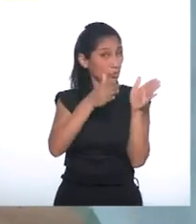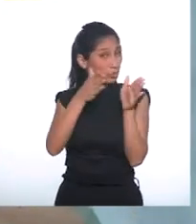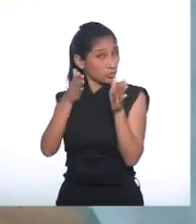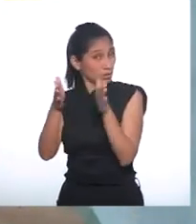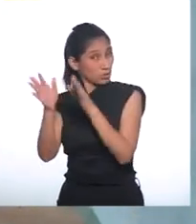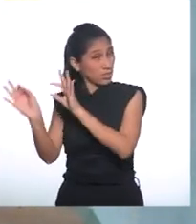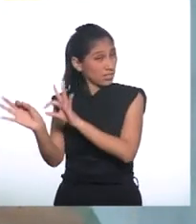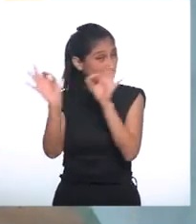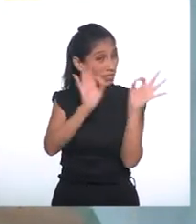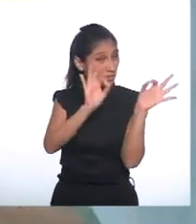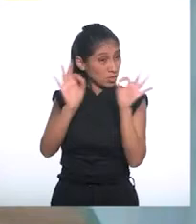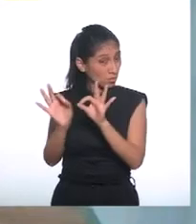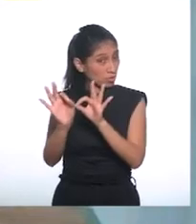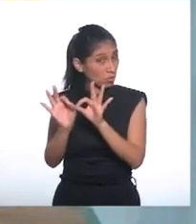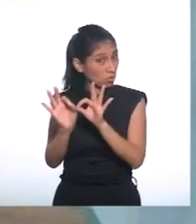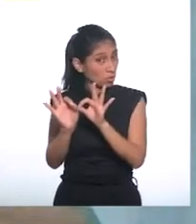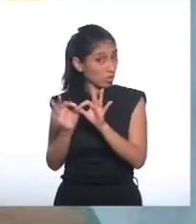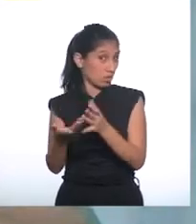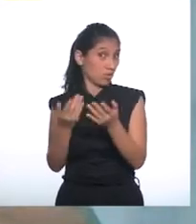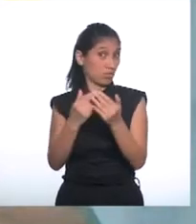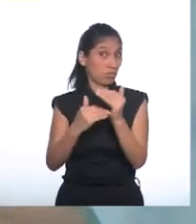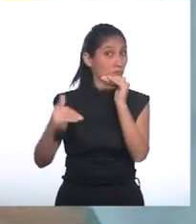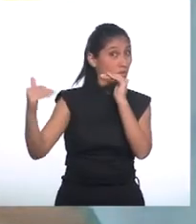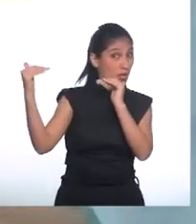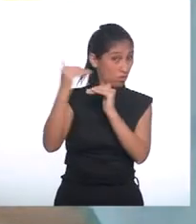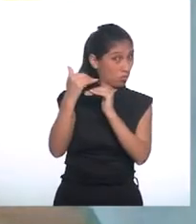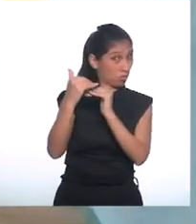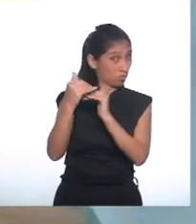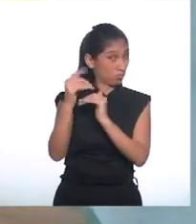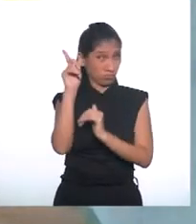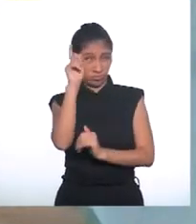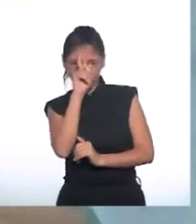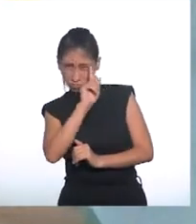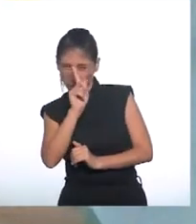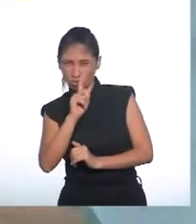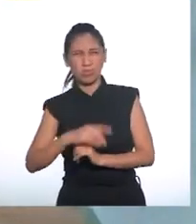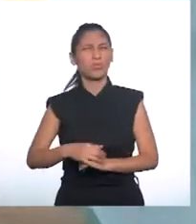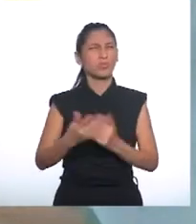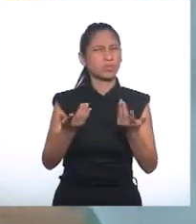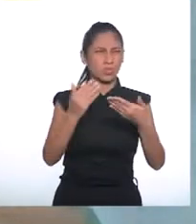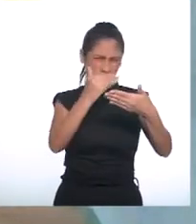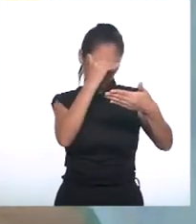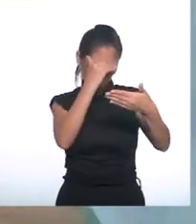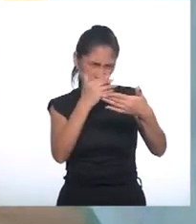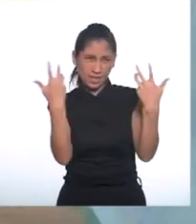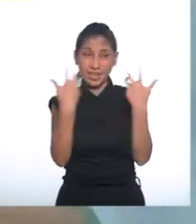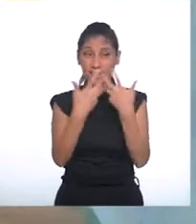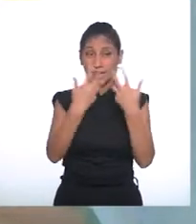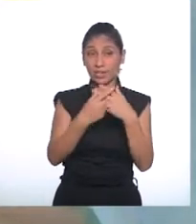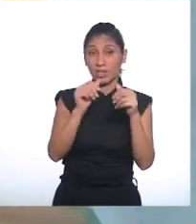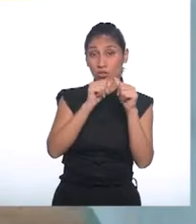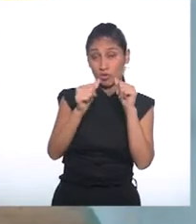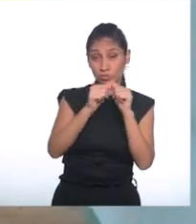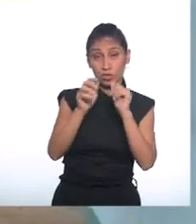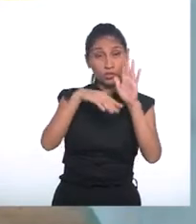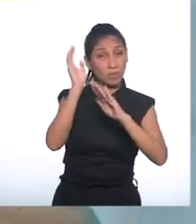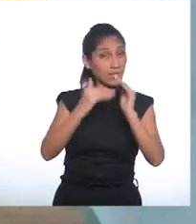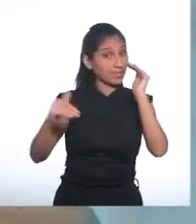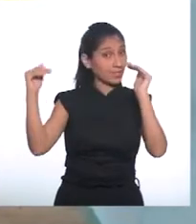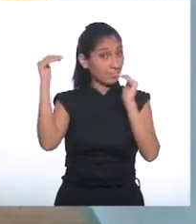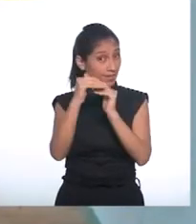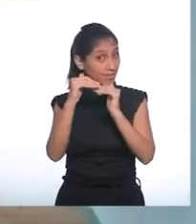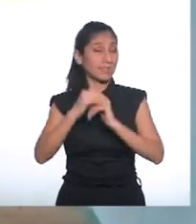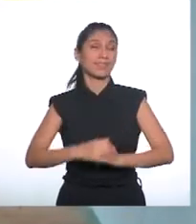es el mismo y no hay mayor complejidad. Esta es una manera de representar números grandes en maneras más